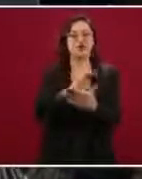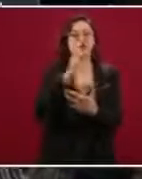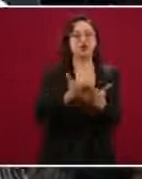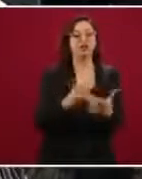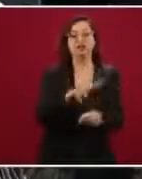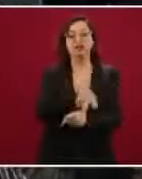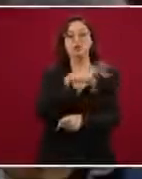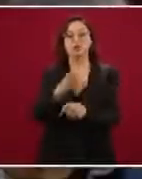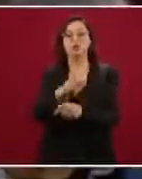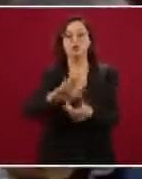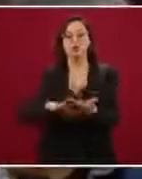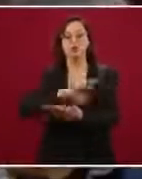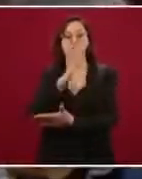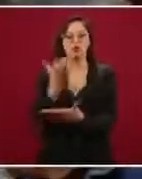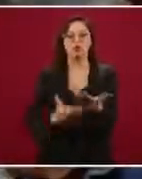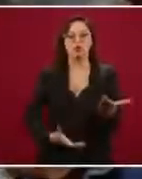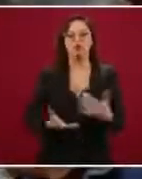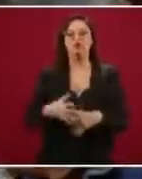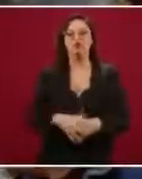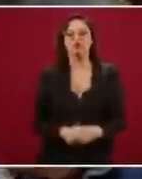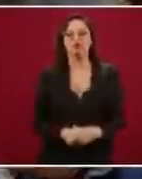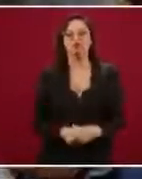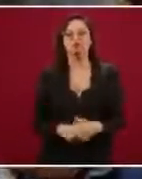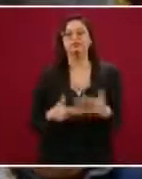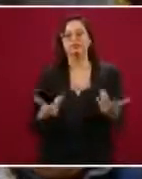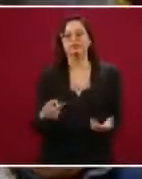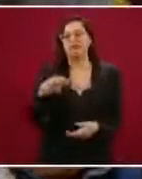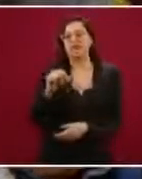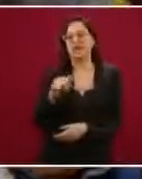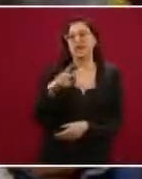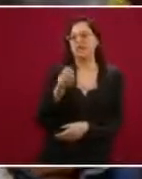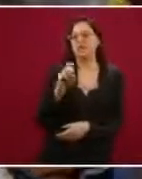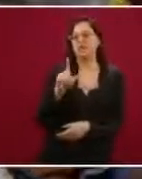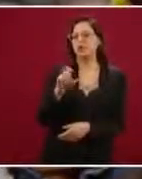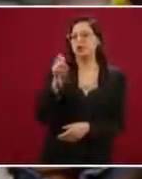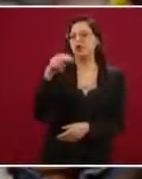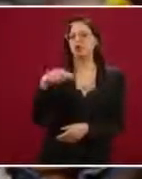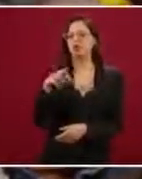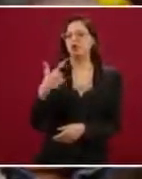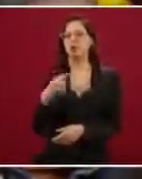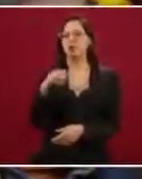Esa iniciativa la ha impulsado Napoleón Gómez Urrutia.